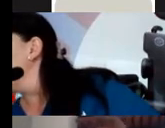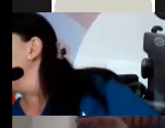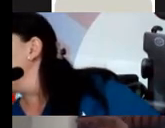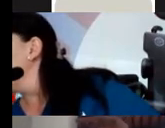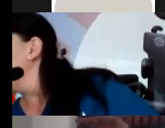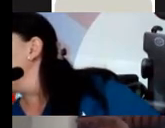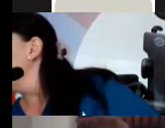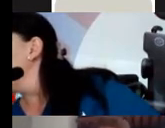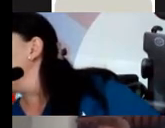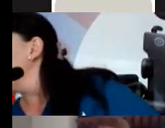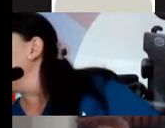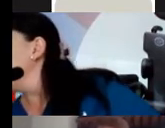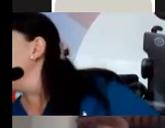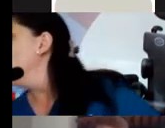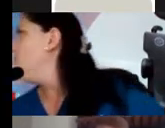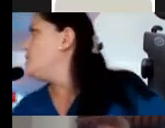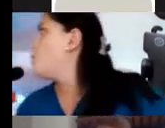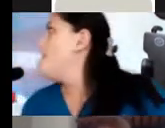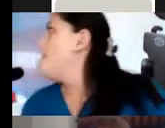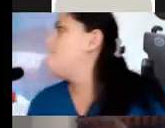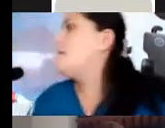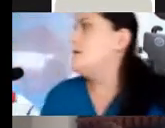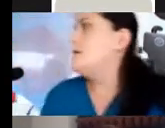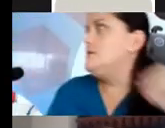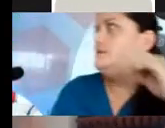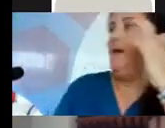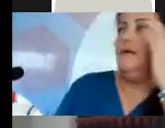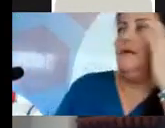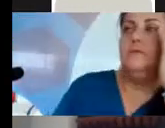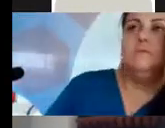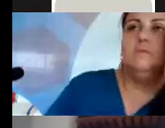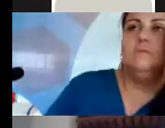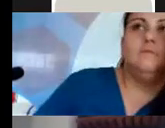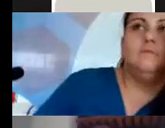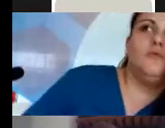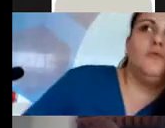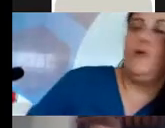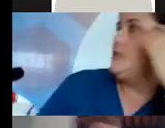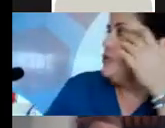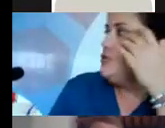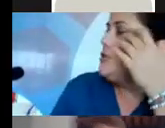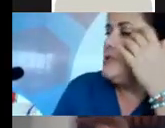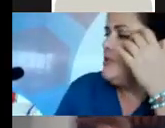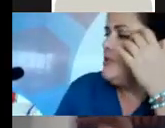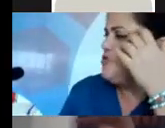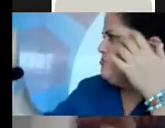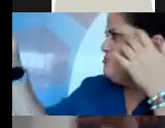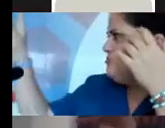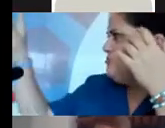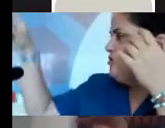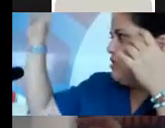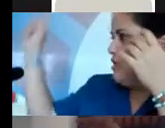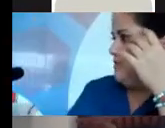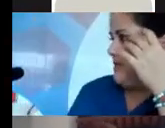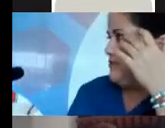enganchada, siempre desenganchar primero la parte anterior, para que no sea cosa que el paciente se nos suelte, se nos cae y quede